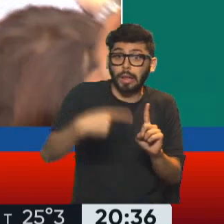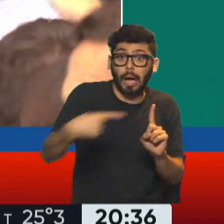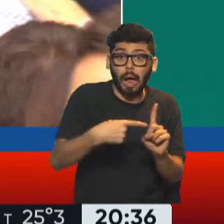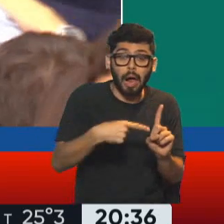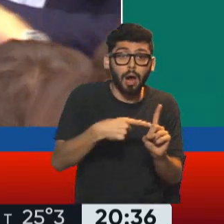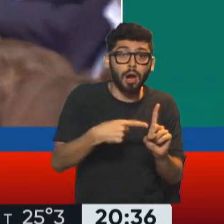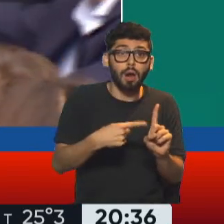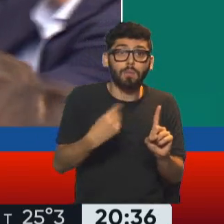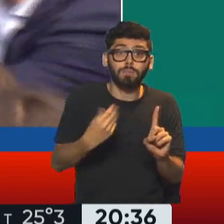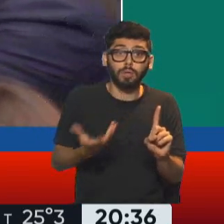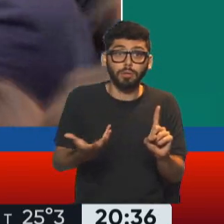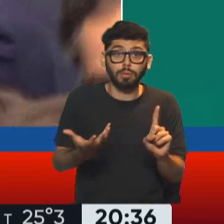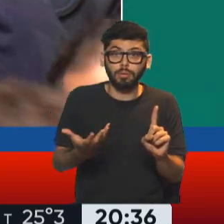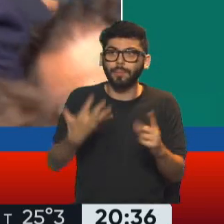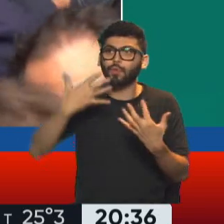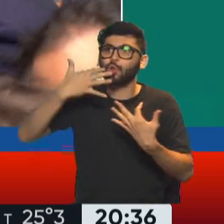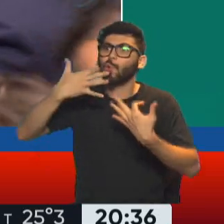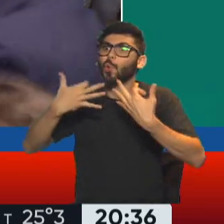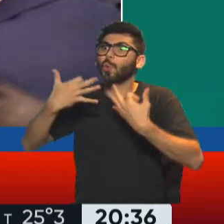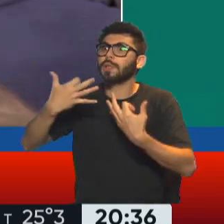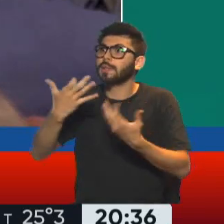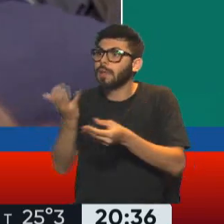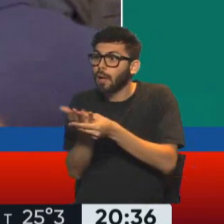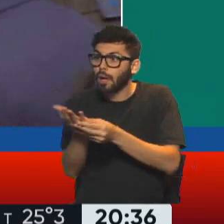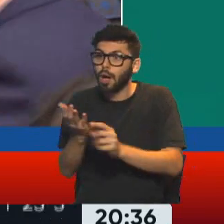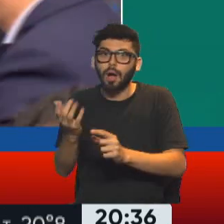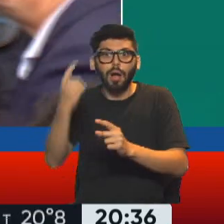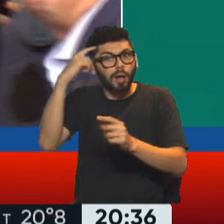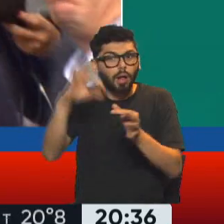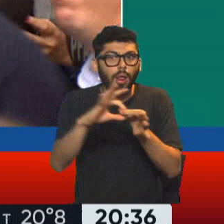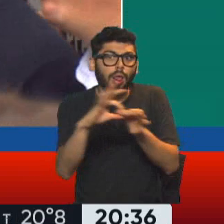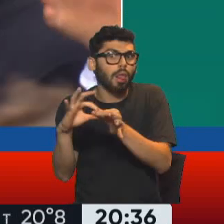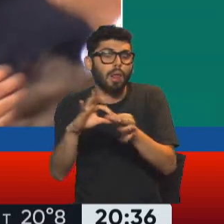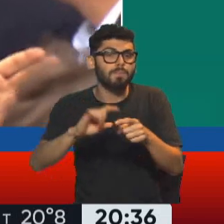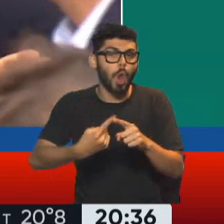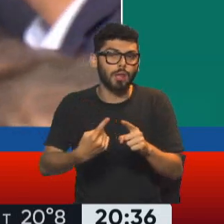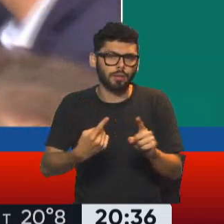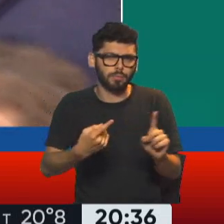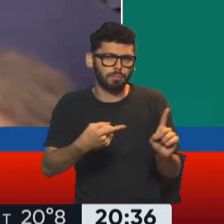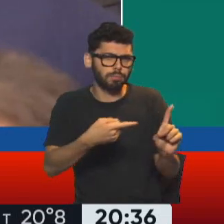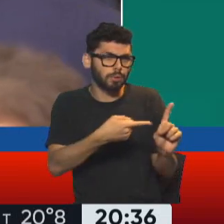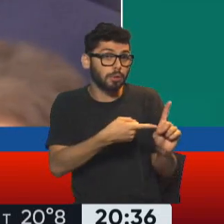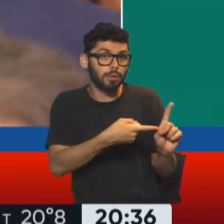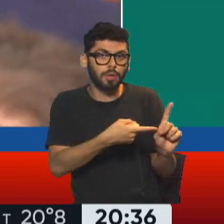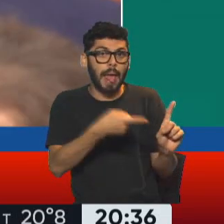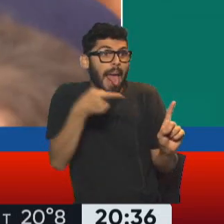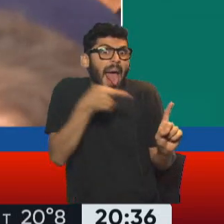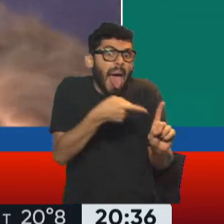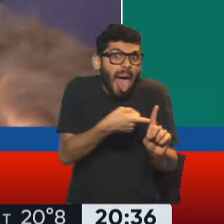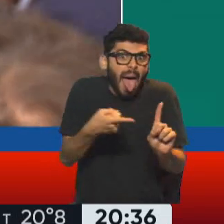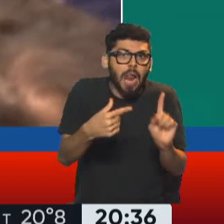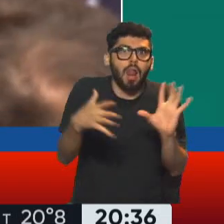está politizado los hechos judiciales. Y pero Raúl lo está politizando él mismo, haciendo un acto ahí.